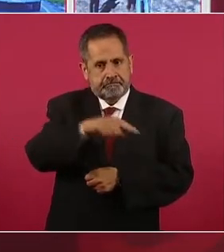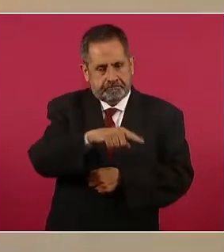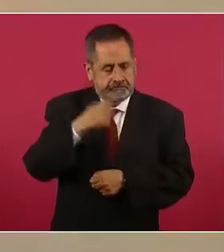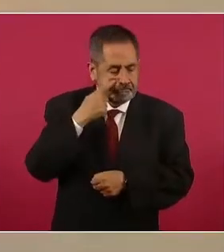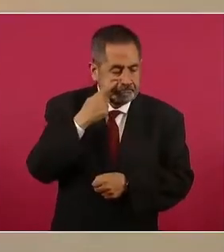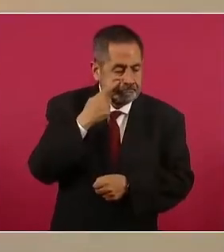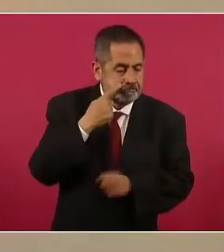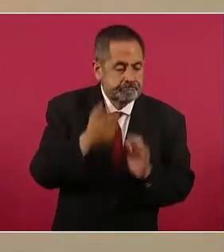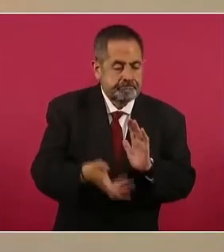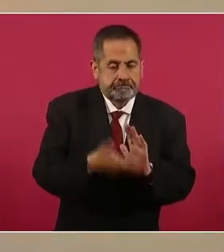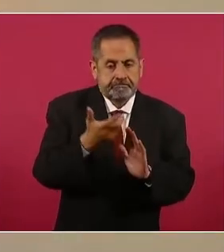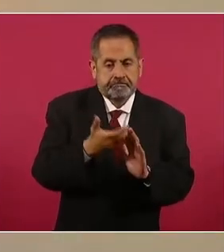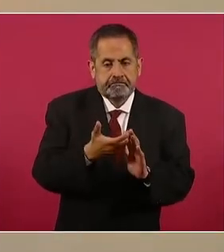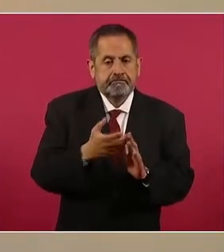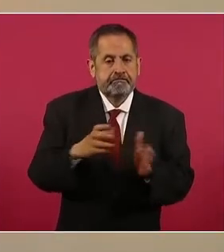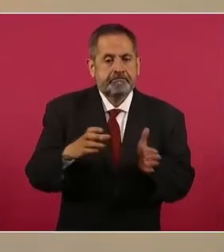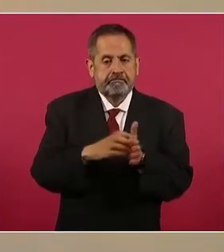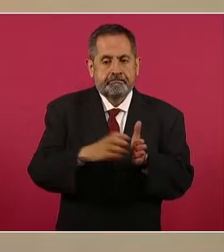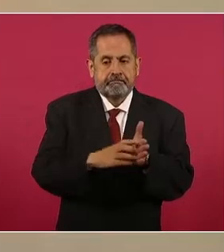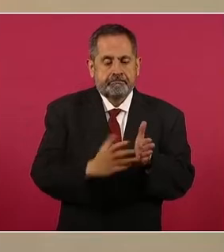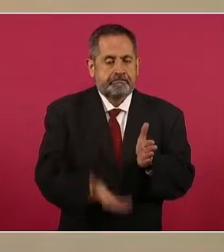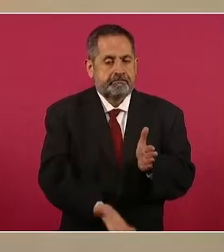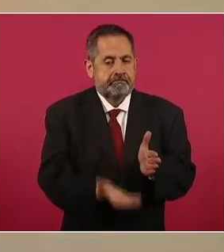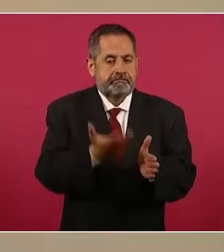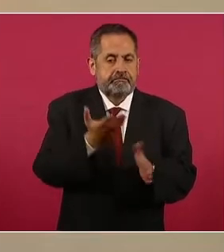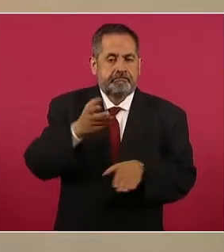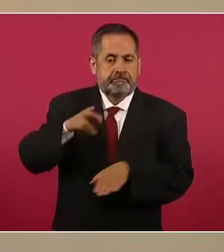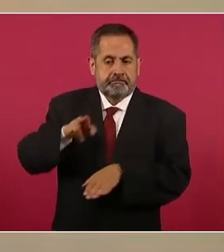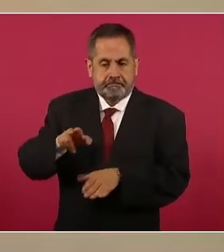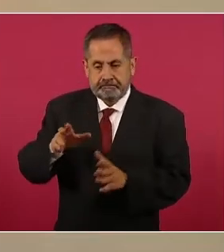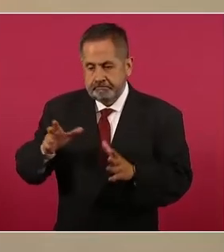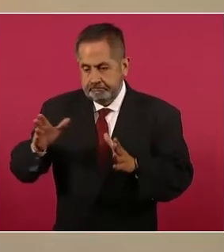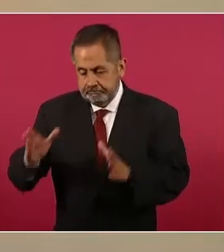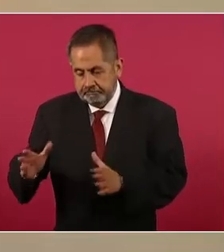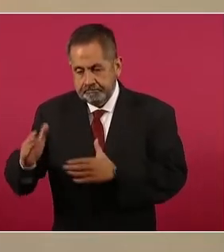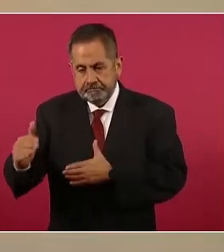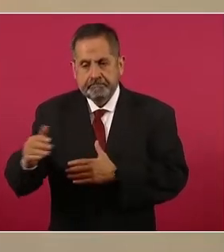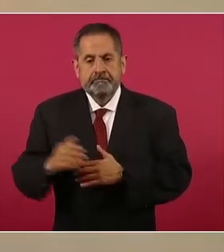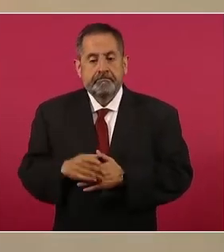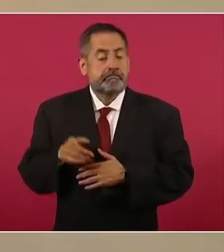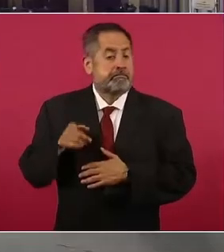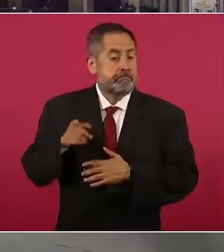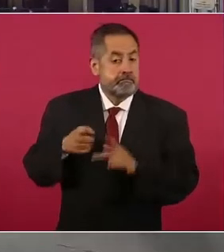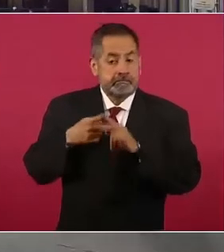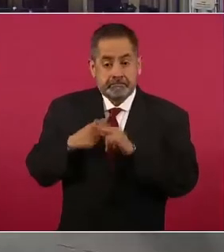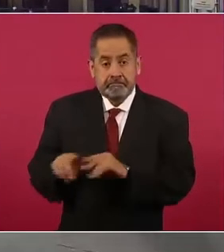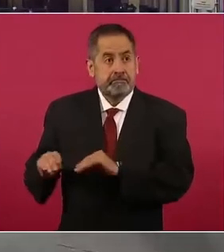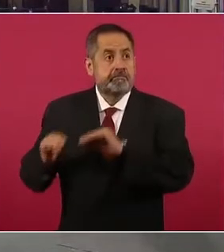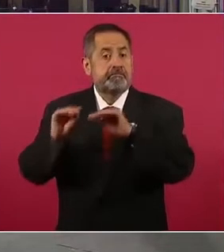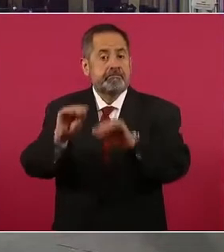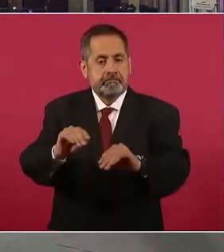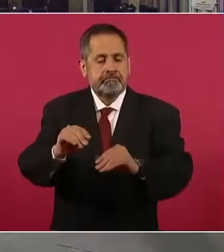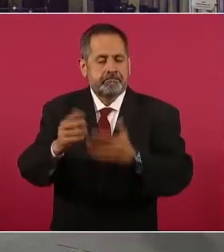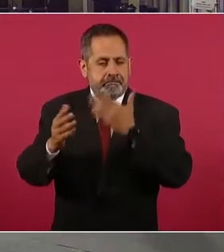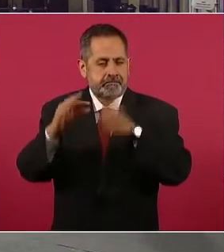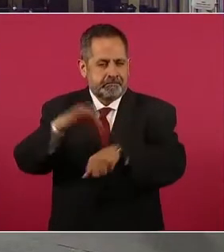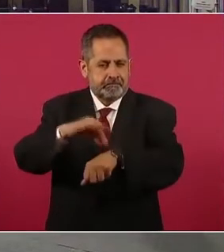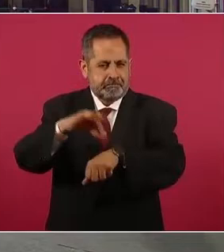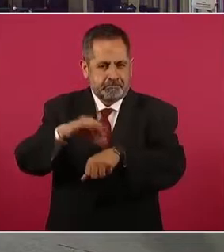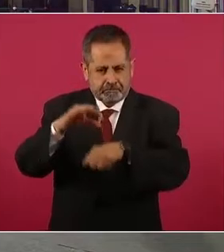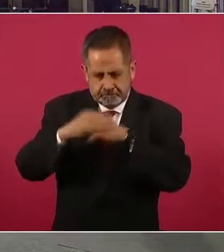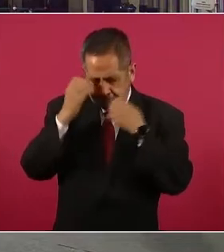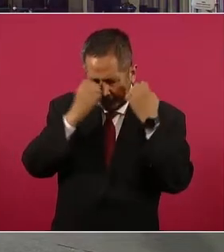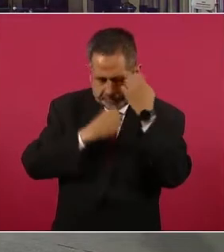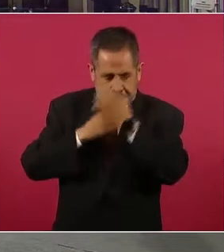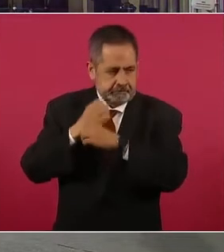Devani. Ese mismo día iniciaron los trabajos en las instalaciones del Centro Médico Forense, entre